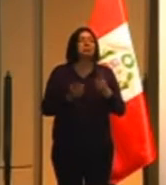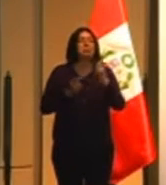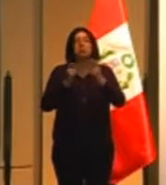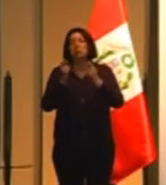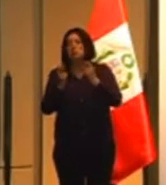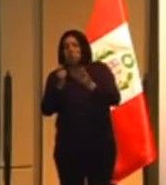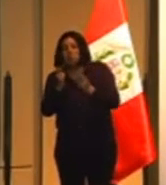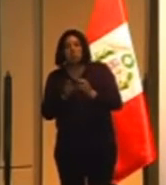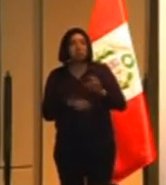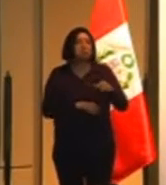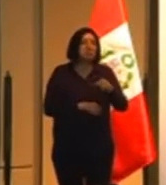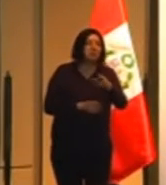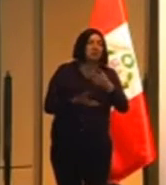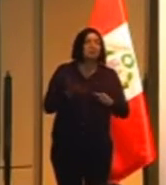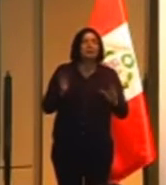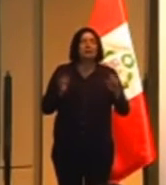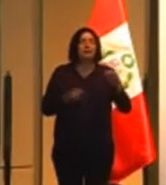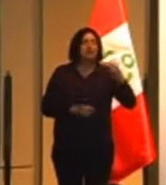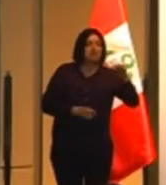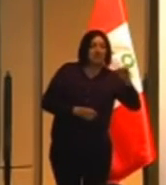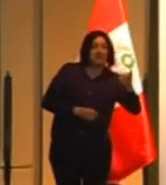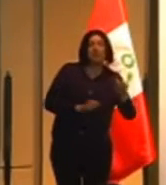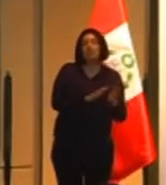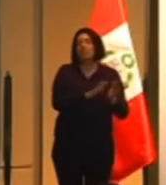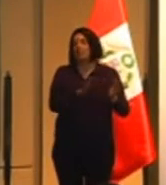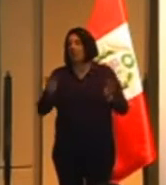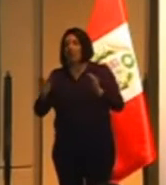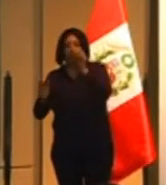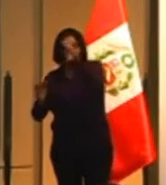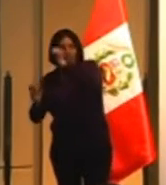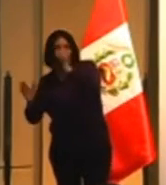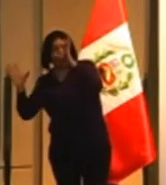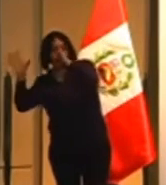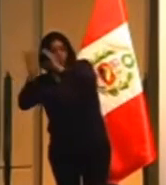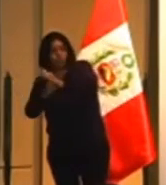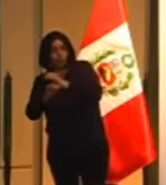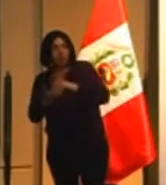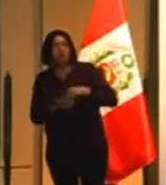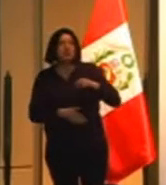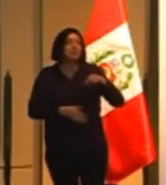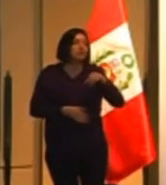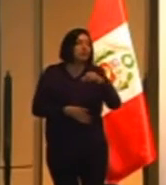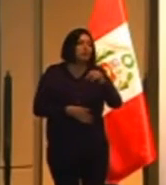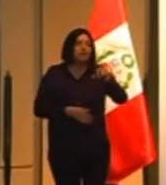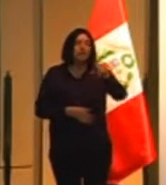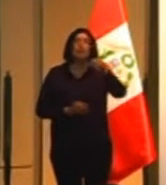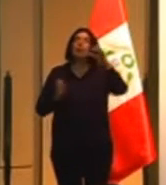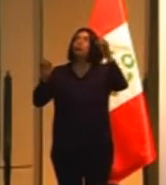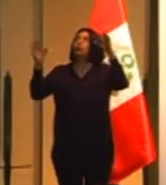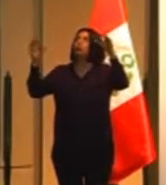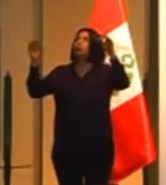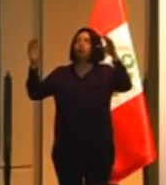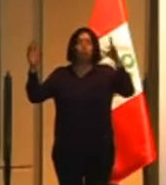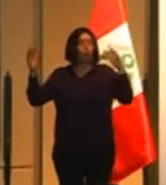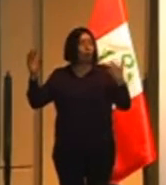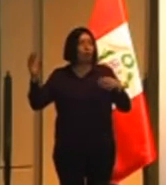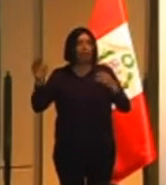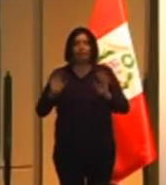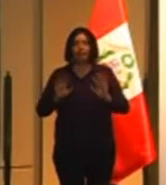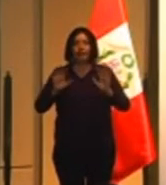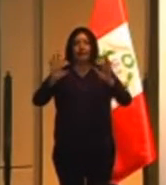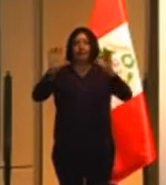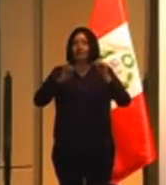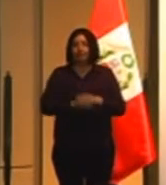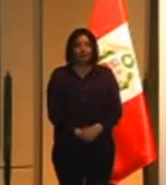muy sencillo, de miércoles a domingo en las noches. Caminar la Huaca iluminada es una maravilla. Y